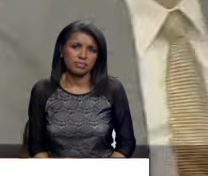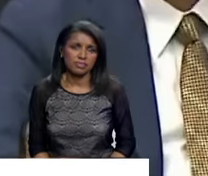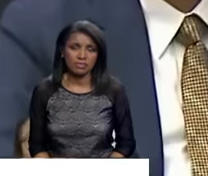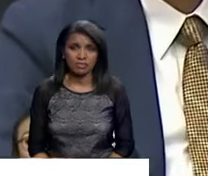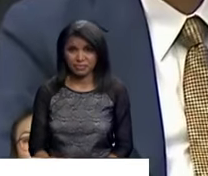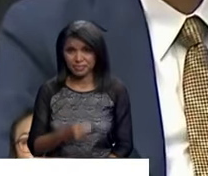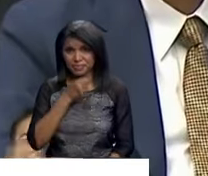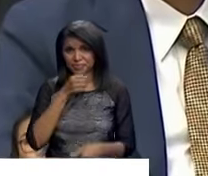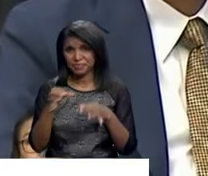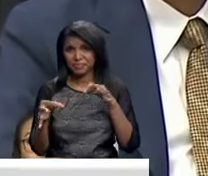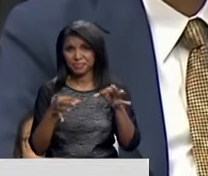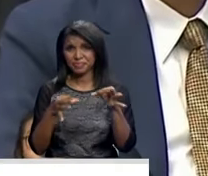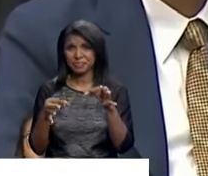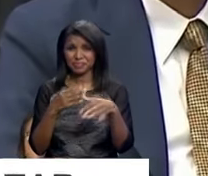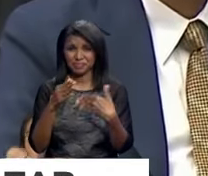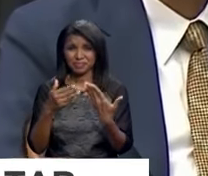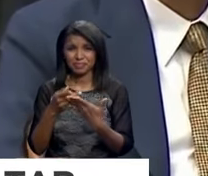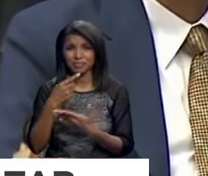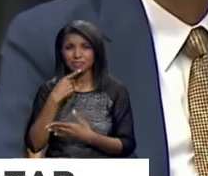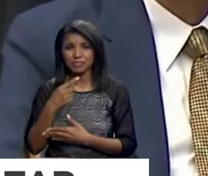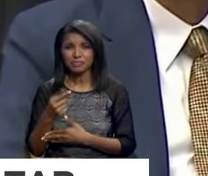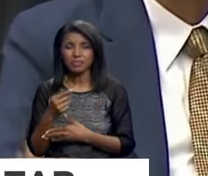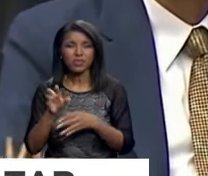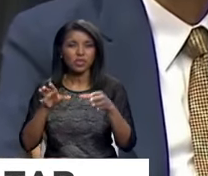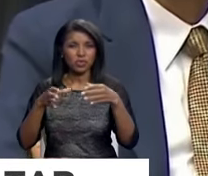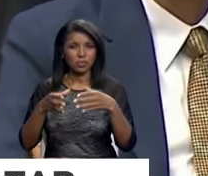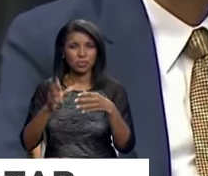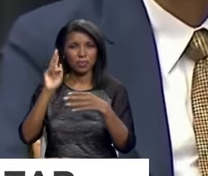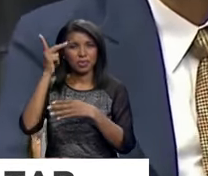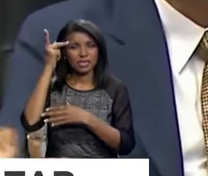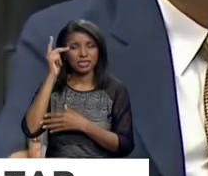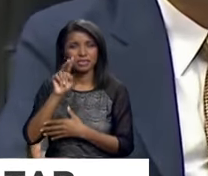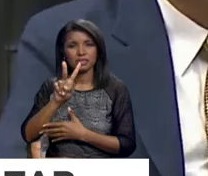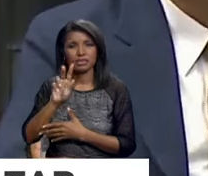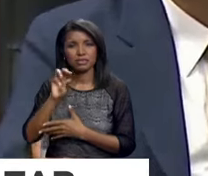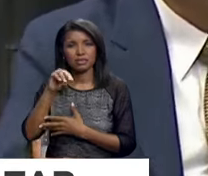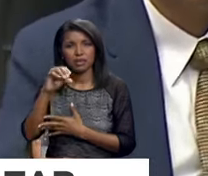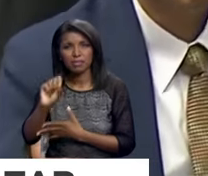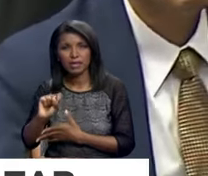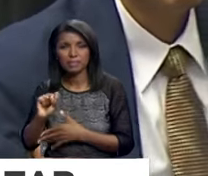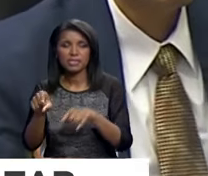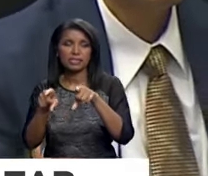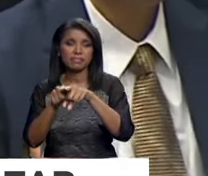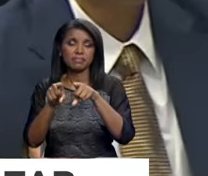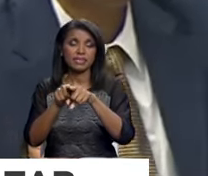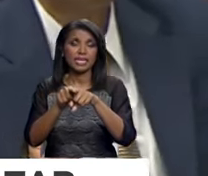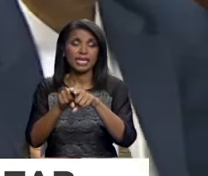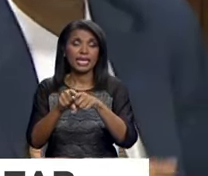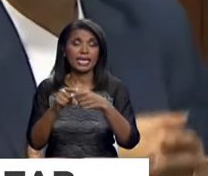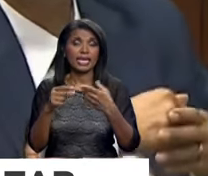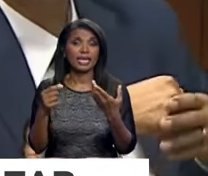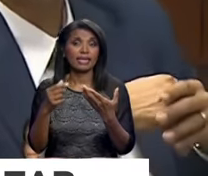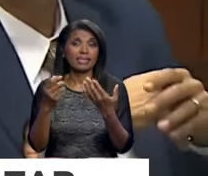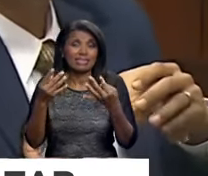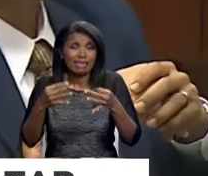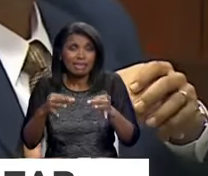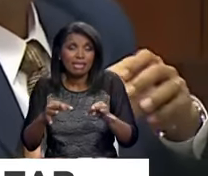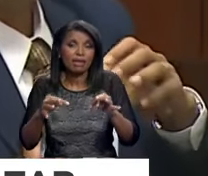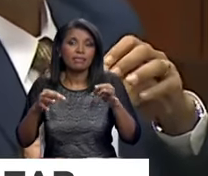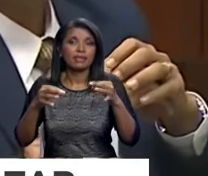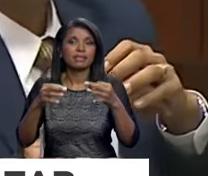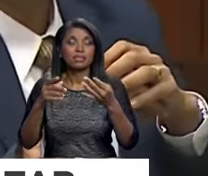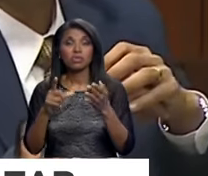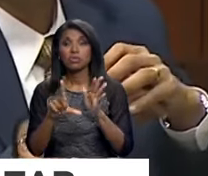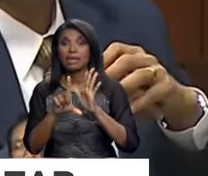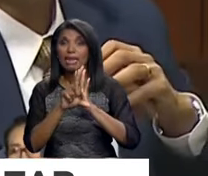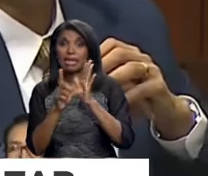declaraciones y pronunciamiento de la bancada de Vamos y también del proponente de este proyecto de ley que buscaba que aquellas empresas